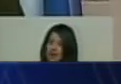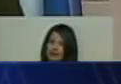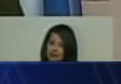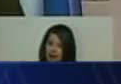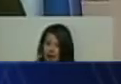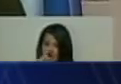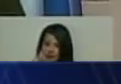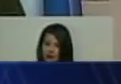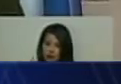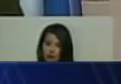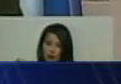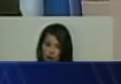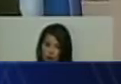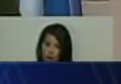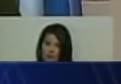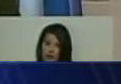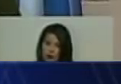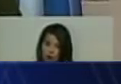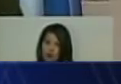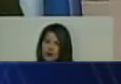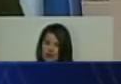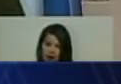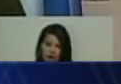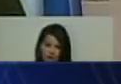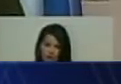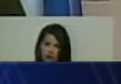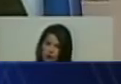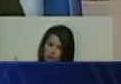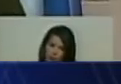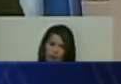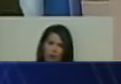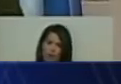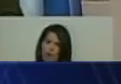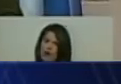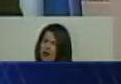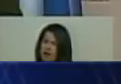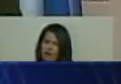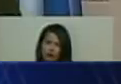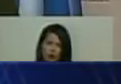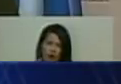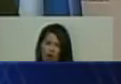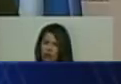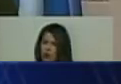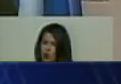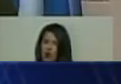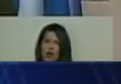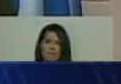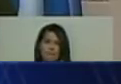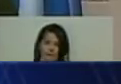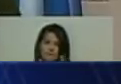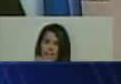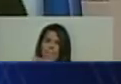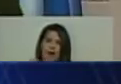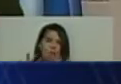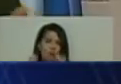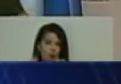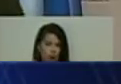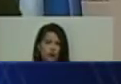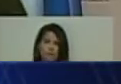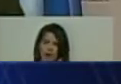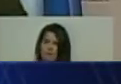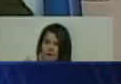Ministerio Público, hemos hecho un gran esfuerzo en medio de muchos obstáculos, de muchas limitaciones